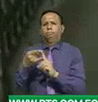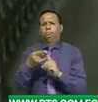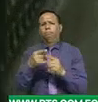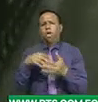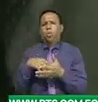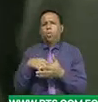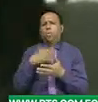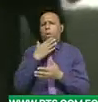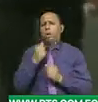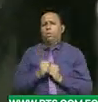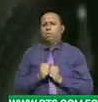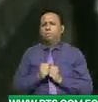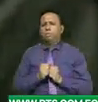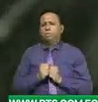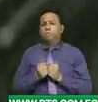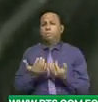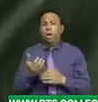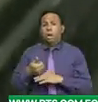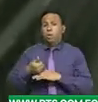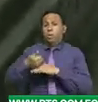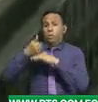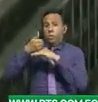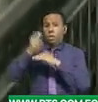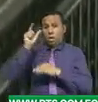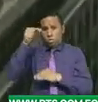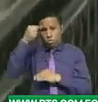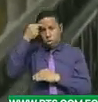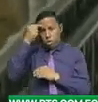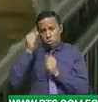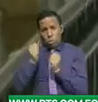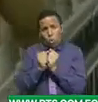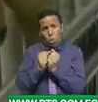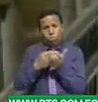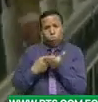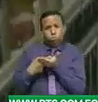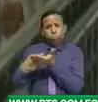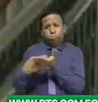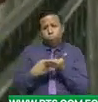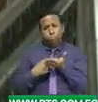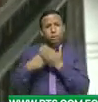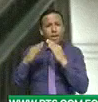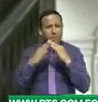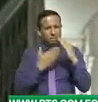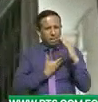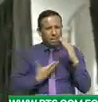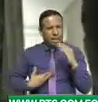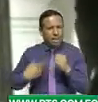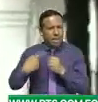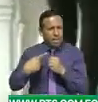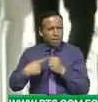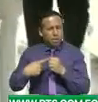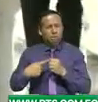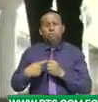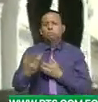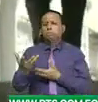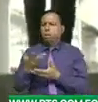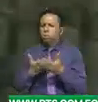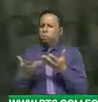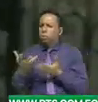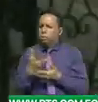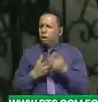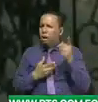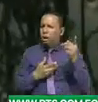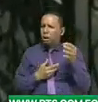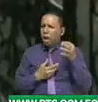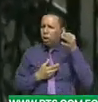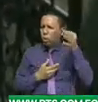A puerta cerrada, las autoridades del gobierno se reunieron en el Palacio de Carondelet para abordar la situación de violencia que se